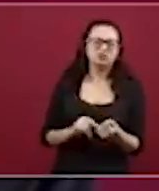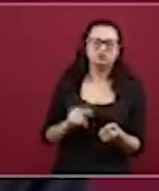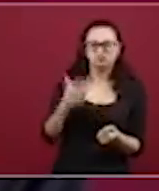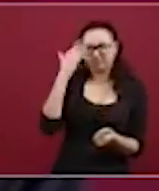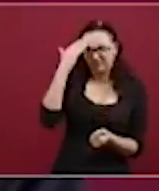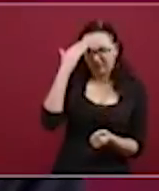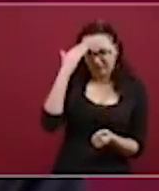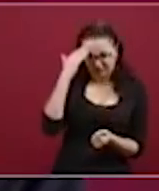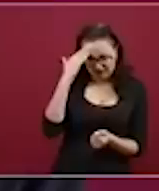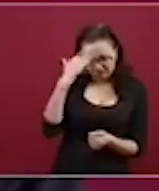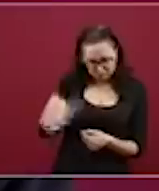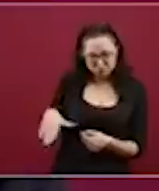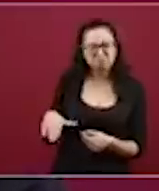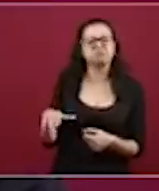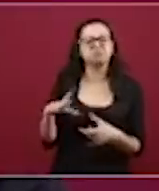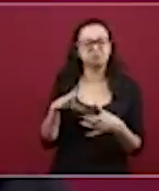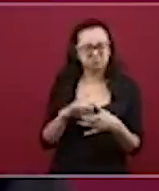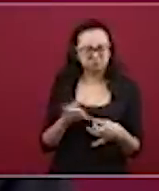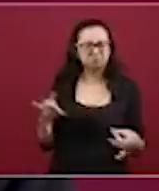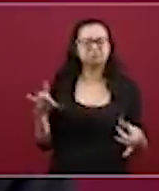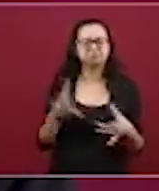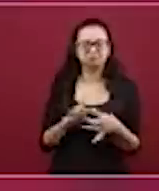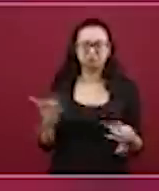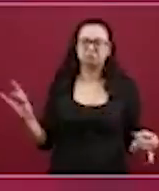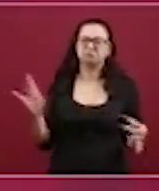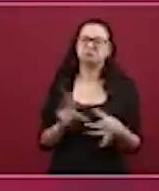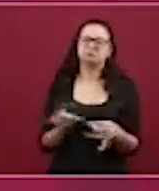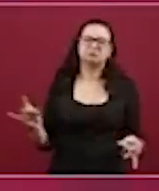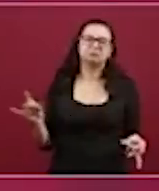Puede ser que ellos